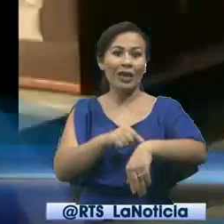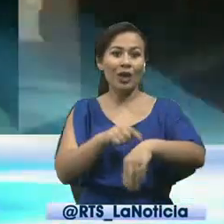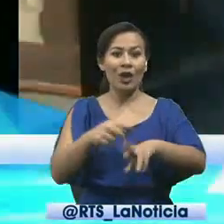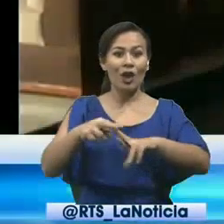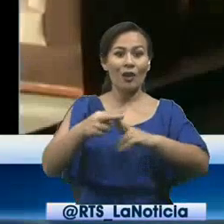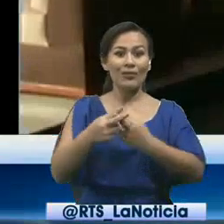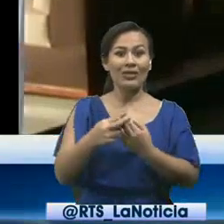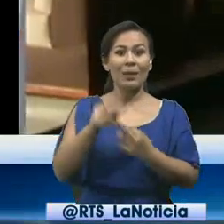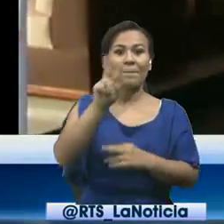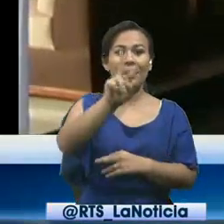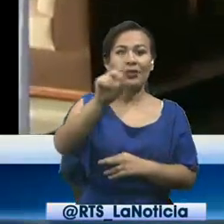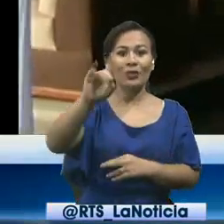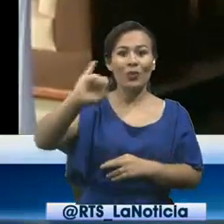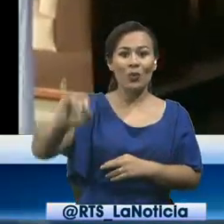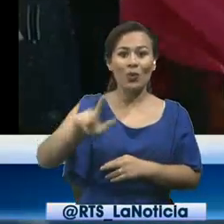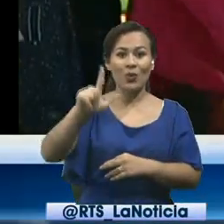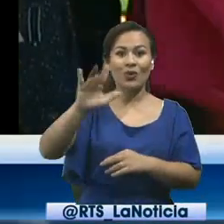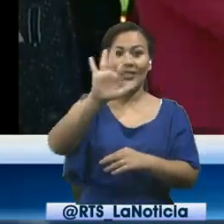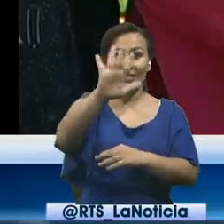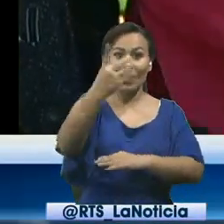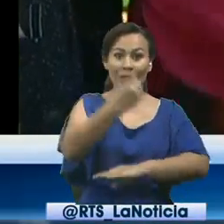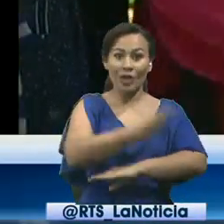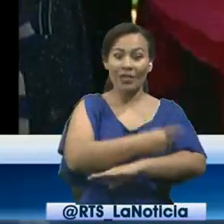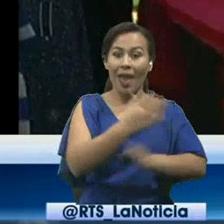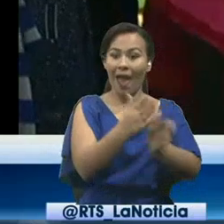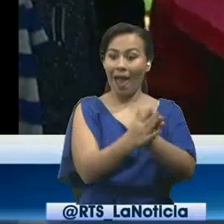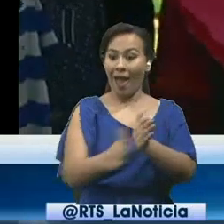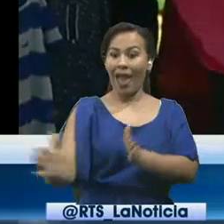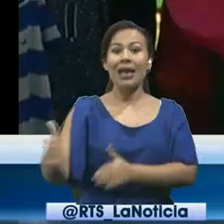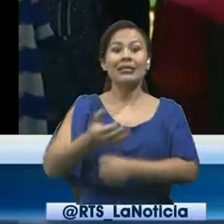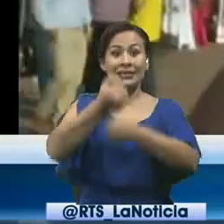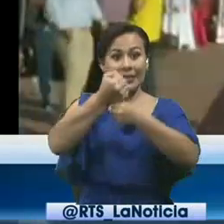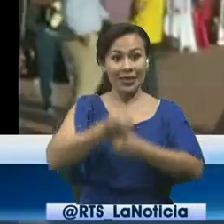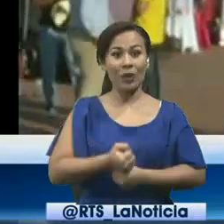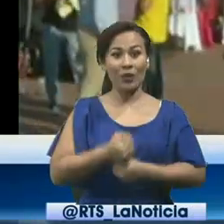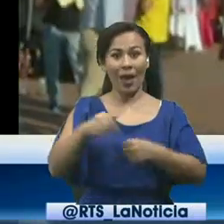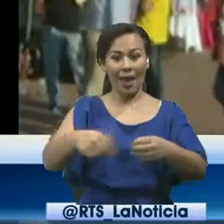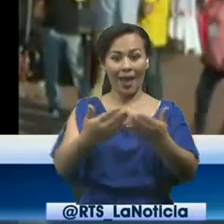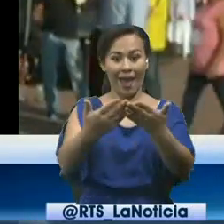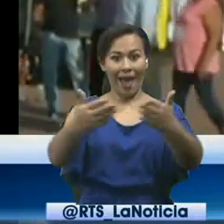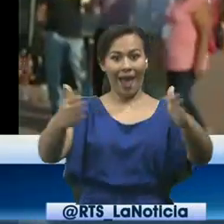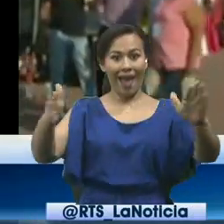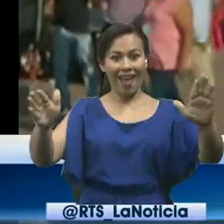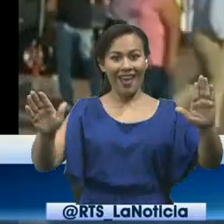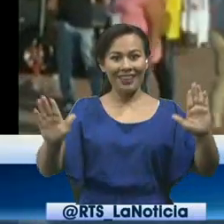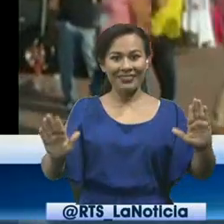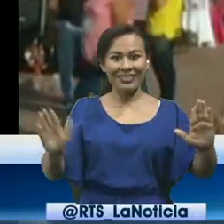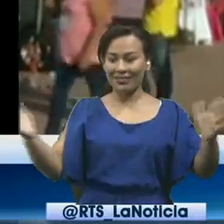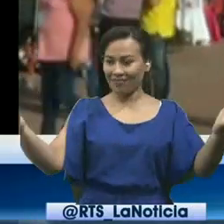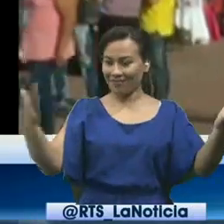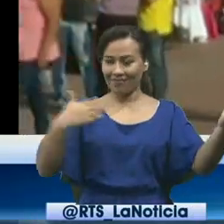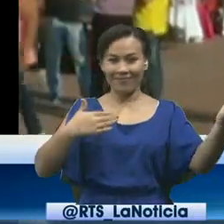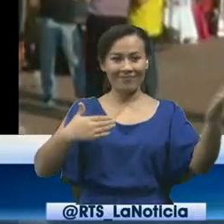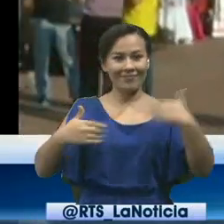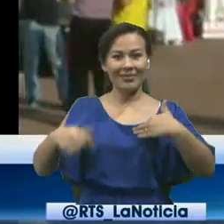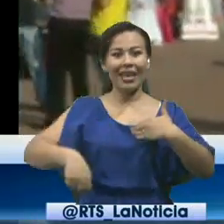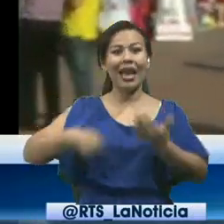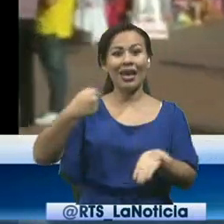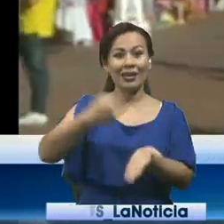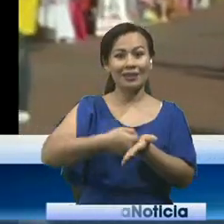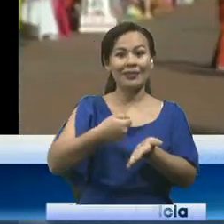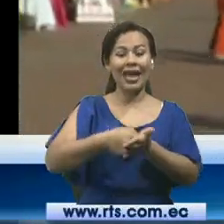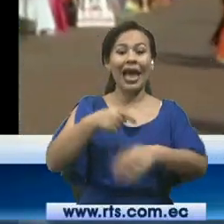de julio, se extenderá por 5 días. Brinda también la seguridad necesaria. Se abren las puertas oficialmente para todos nuestros visitantes a